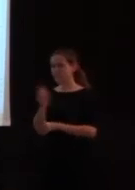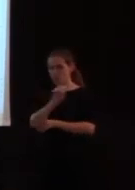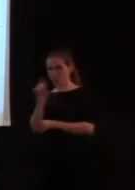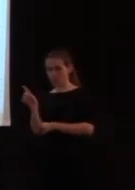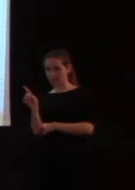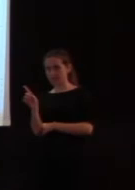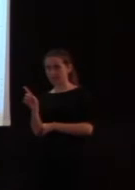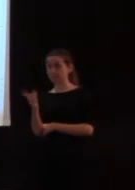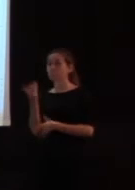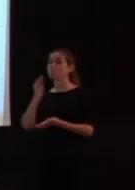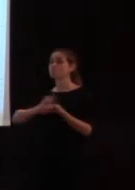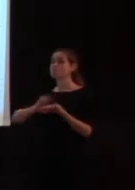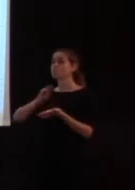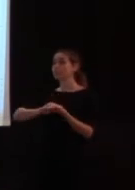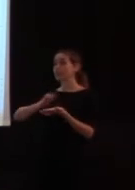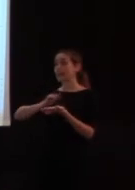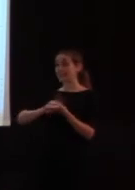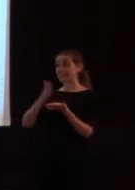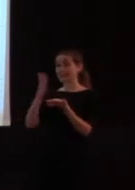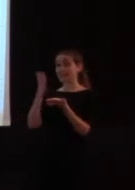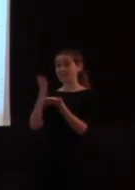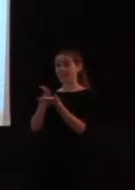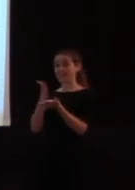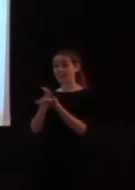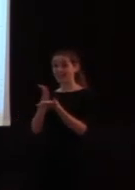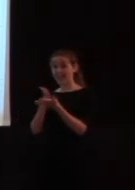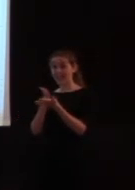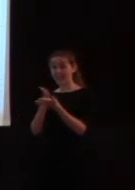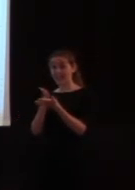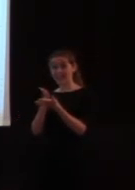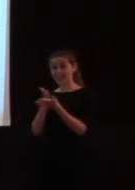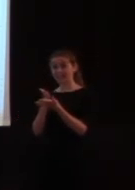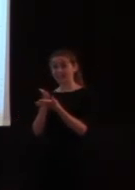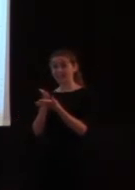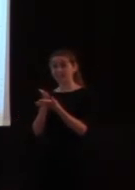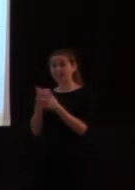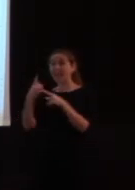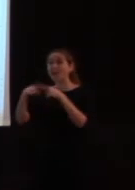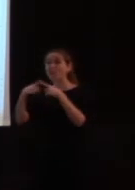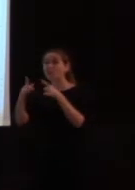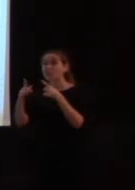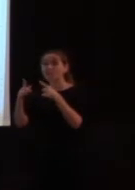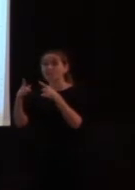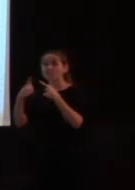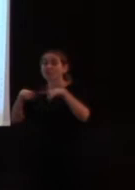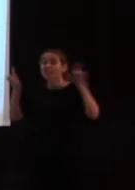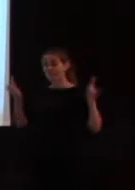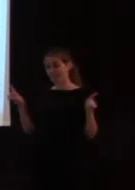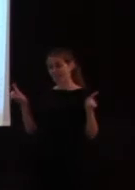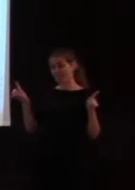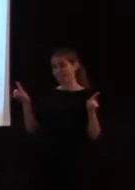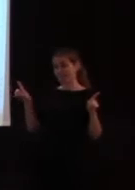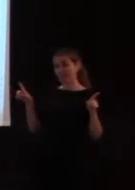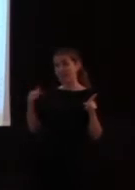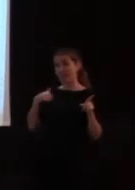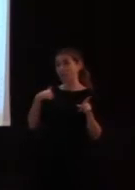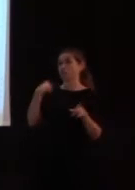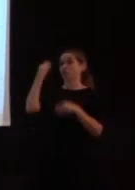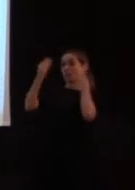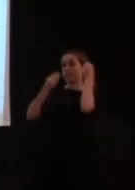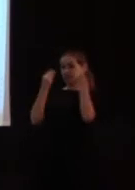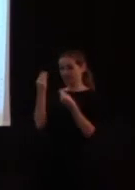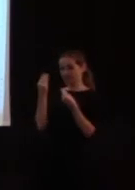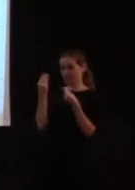muchas veces nos ocurre en clase que no todo funciona como queríamos. Es difícil. Cuando escribimos artículos,